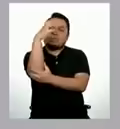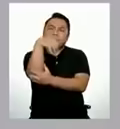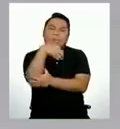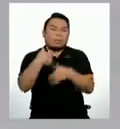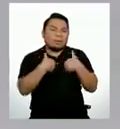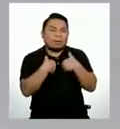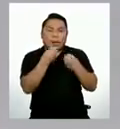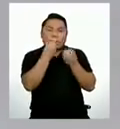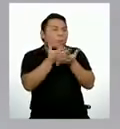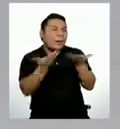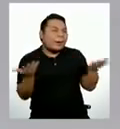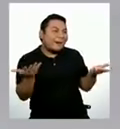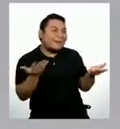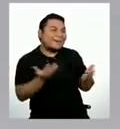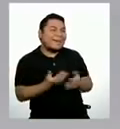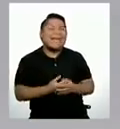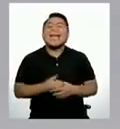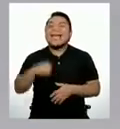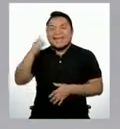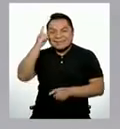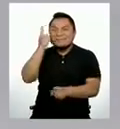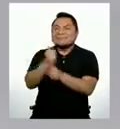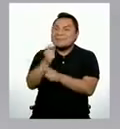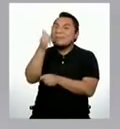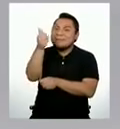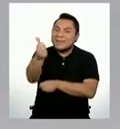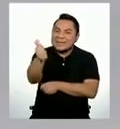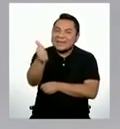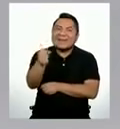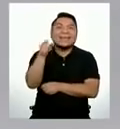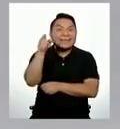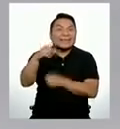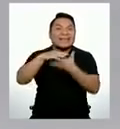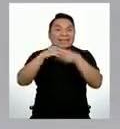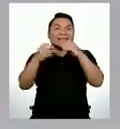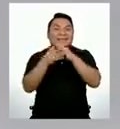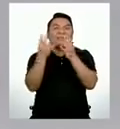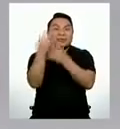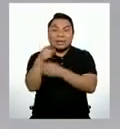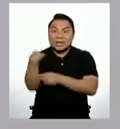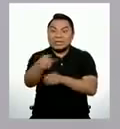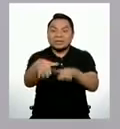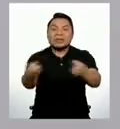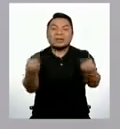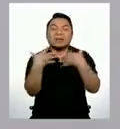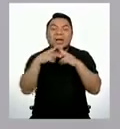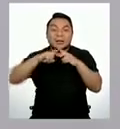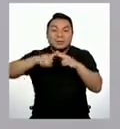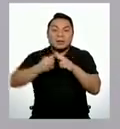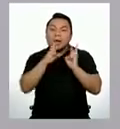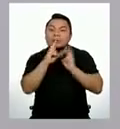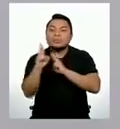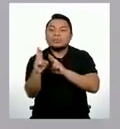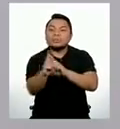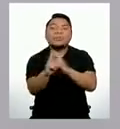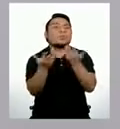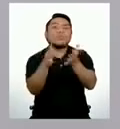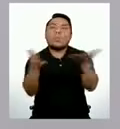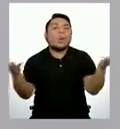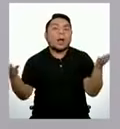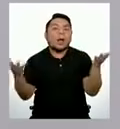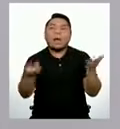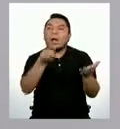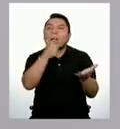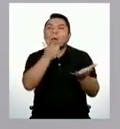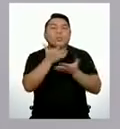animales para cazar. Muy bien, Pati. Esteban, que es otro niño por aquí, añade que al inicio no había ríos y por ende las